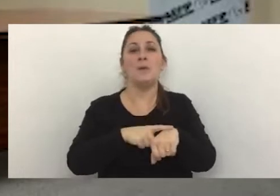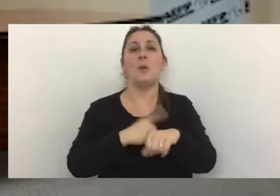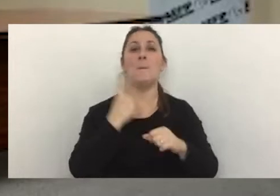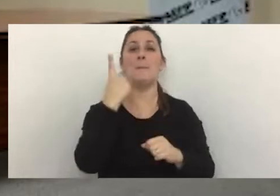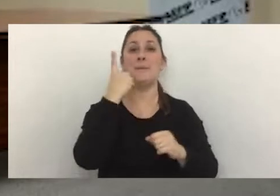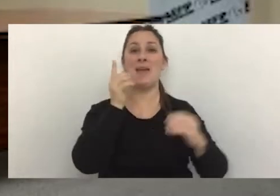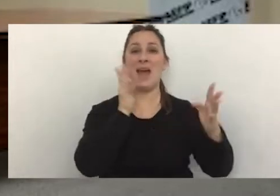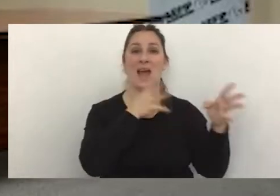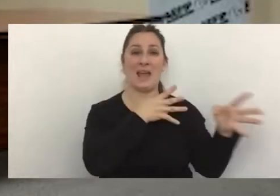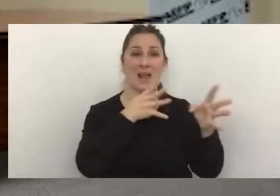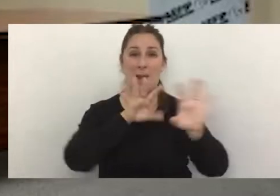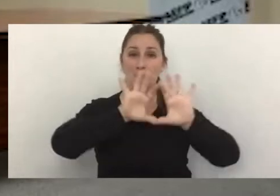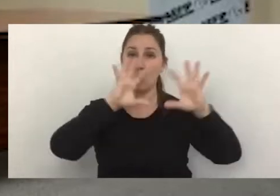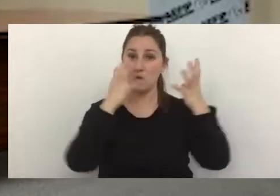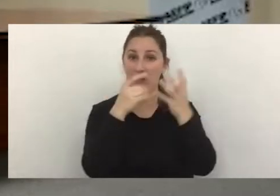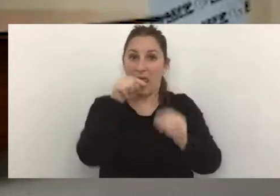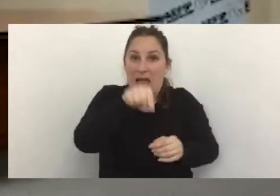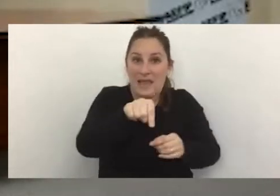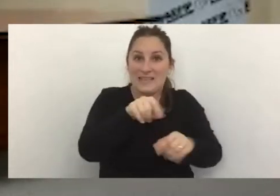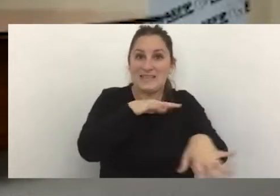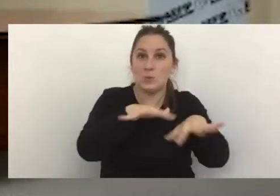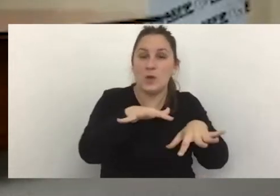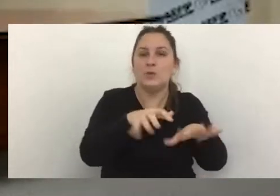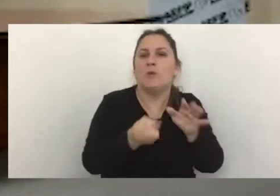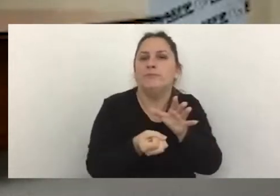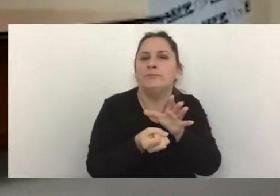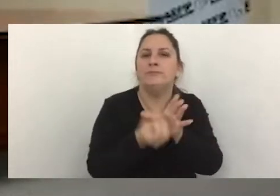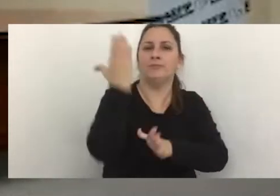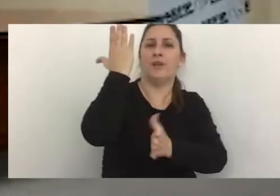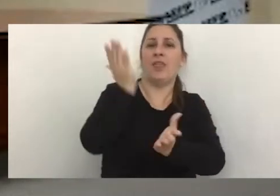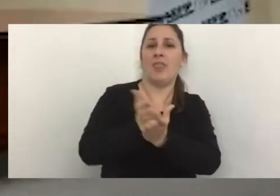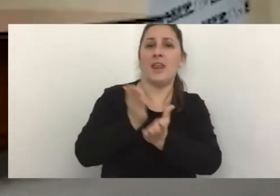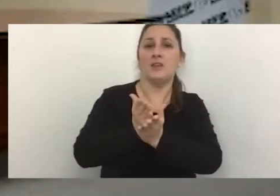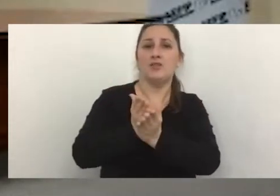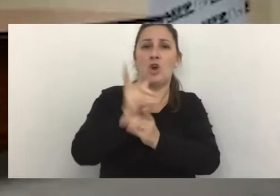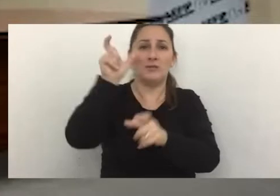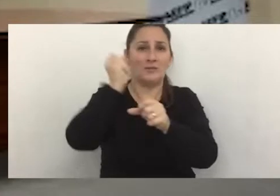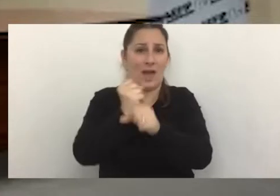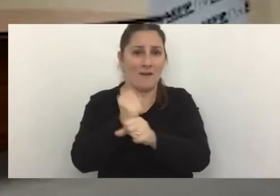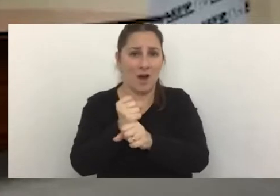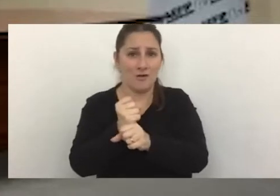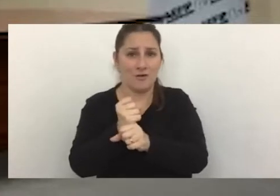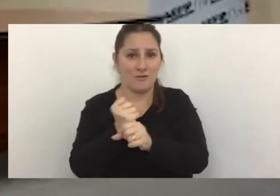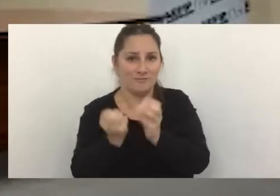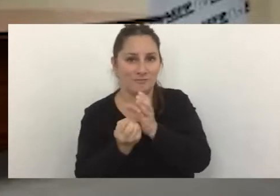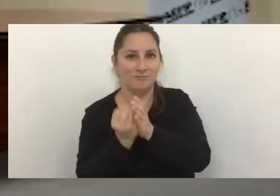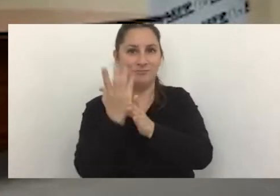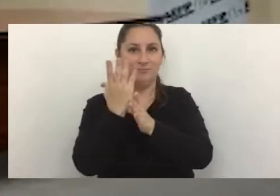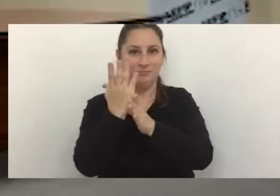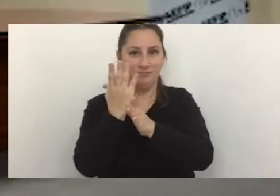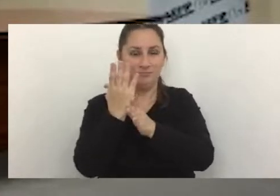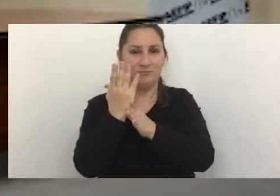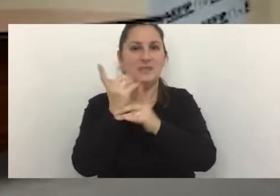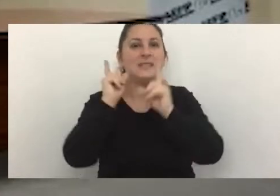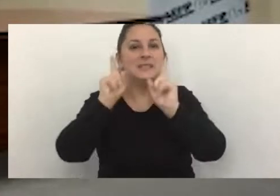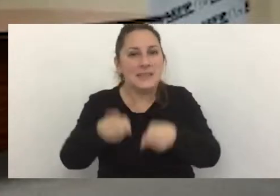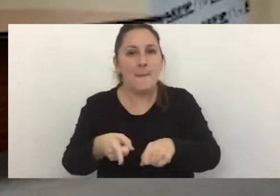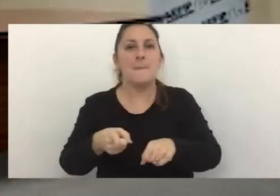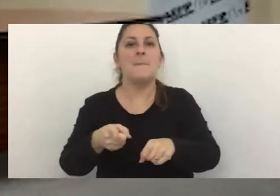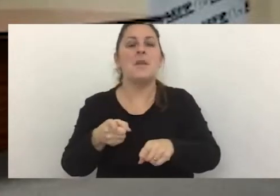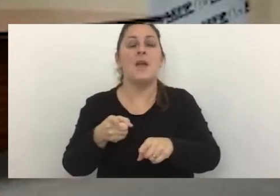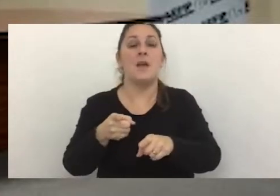Mundial, donde nace el derecho del trabajo, pero además nace, además